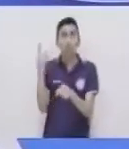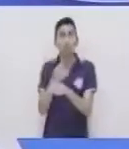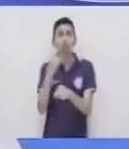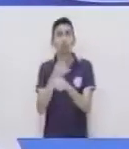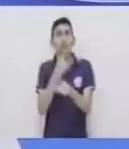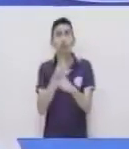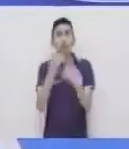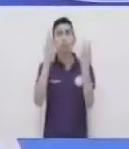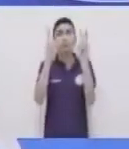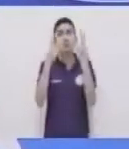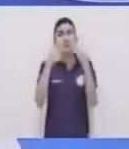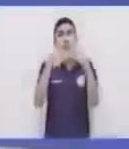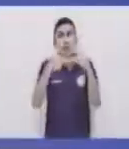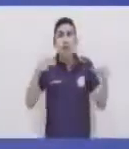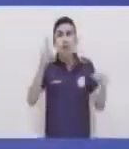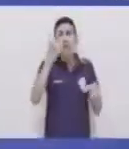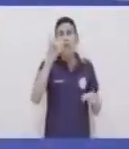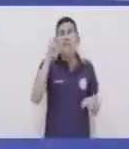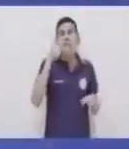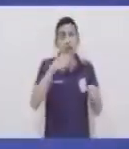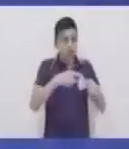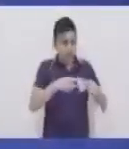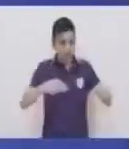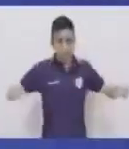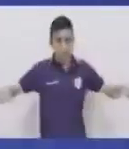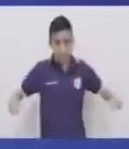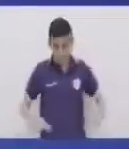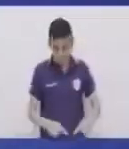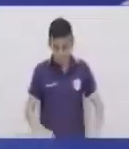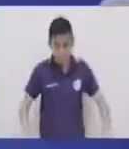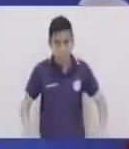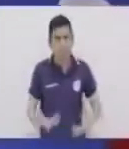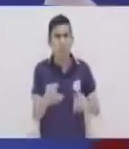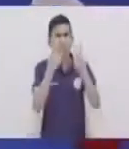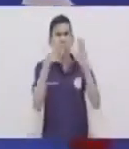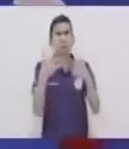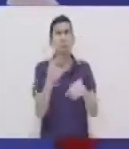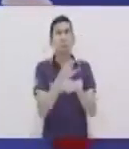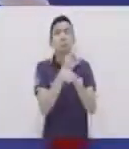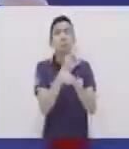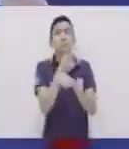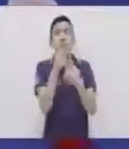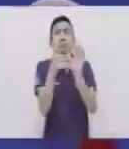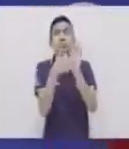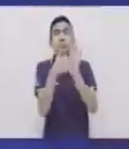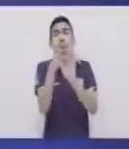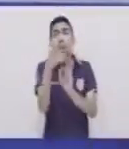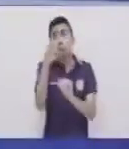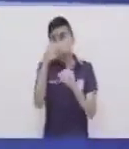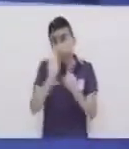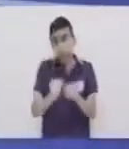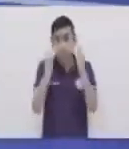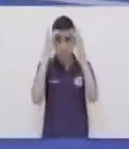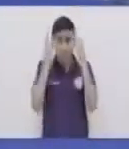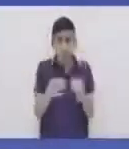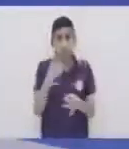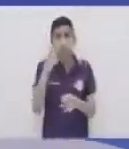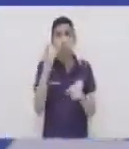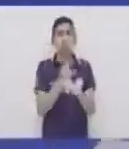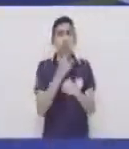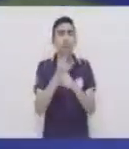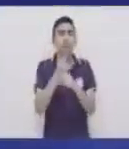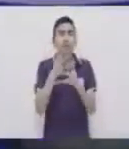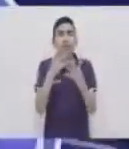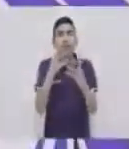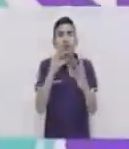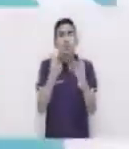estoy utilizando yo algunas líneas. Estas líneas yo las utilicé cartón y lo forré con papel. Tú puedes utilizar periódico en